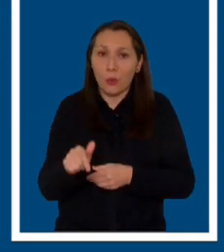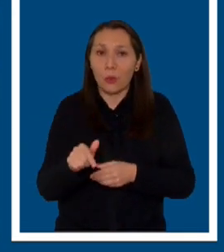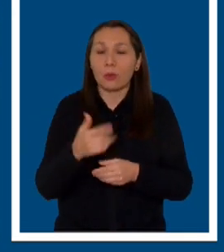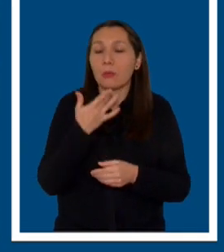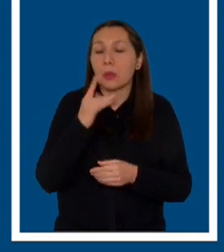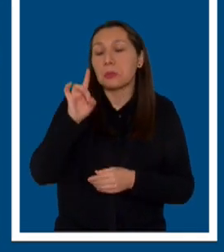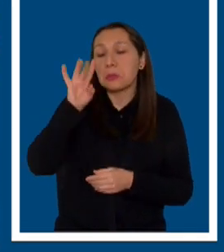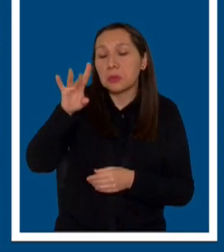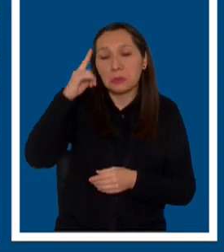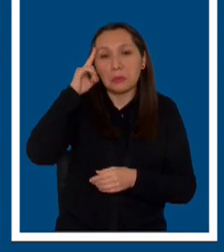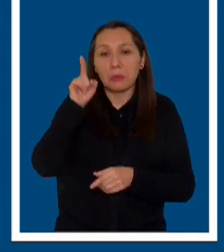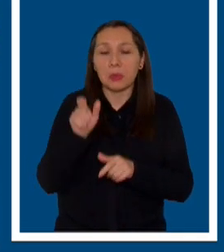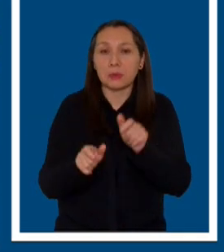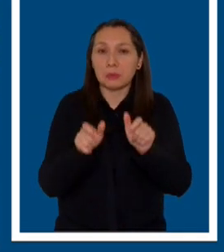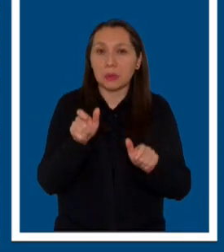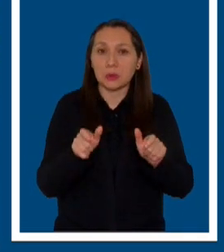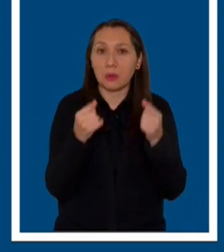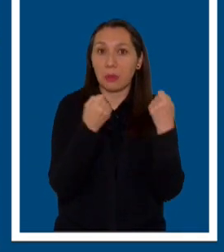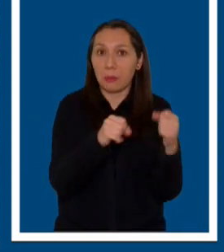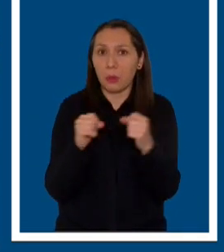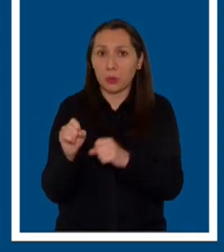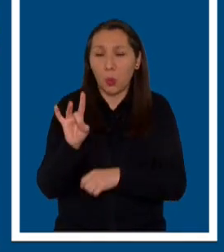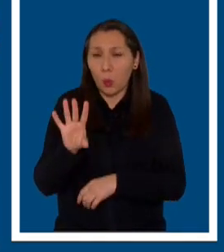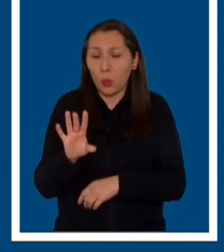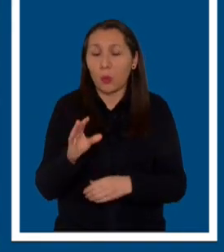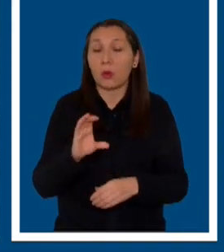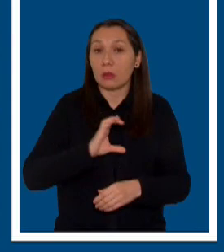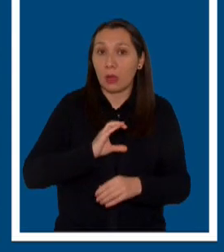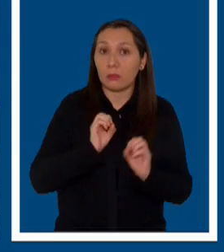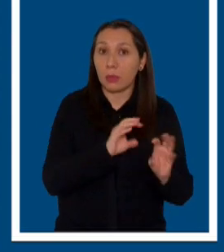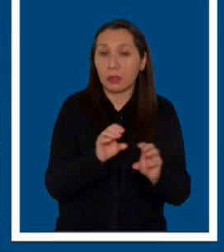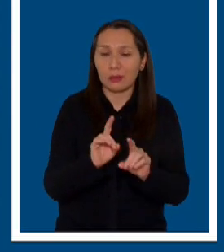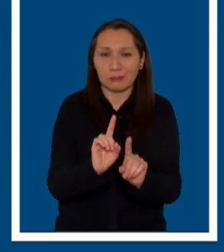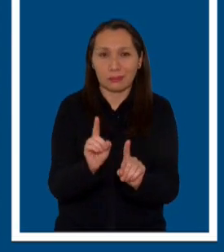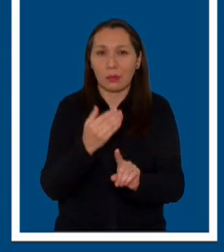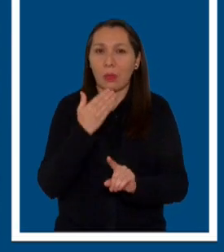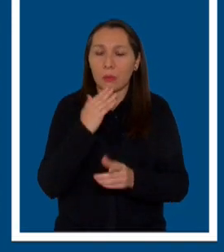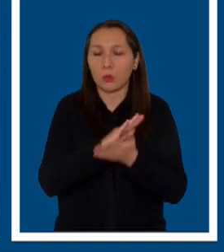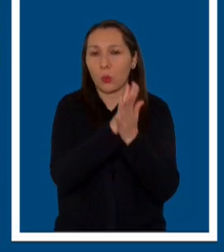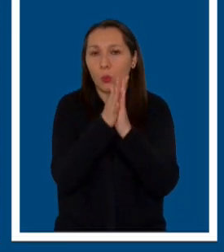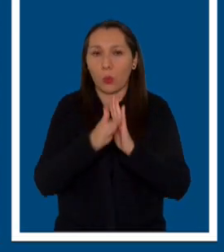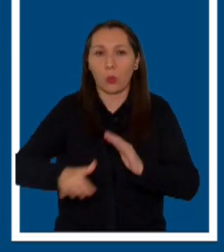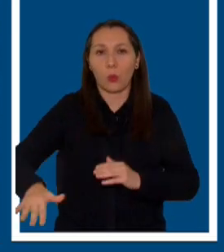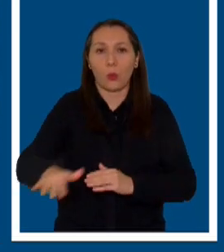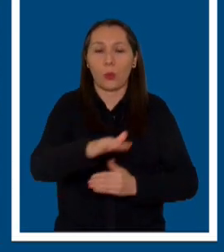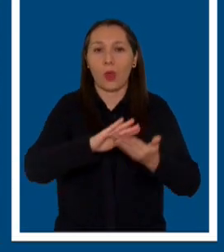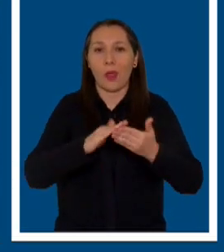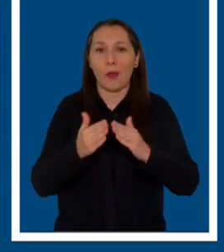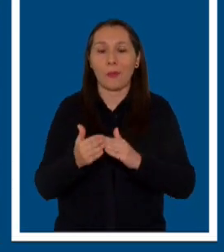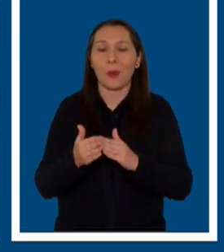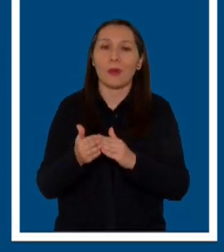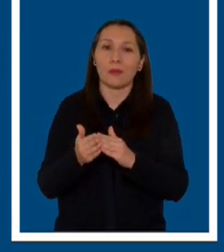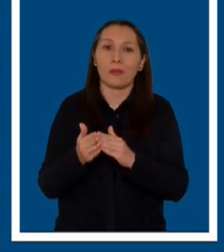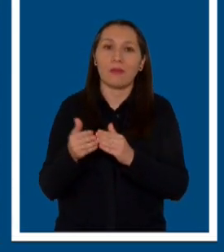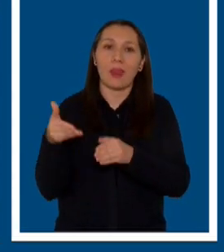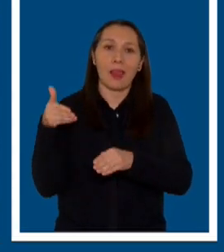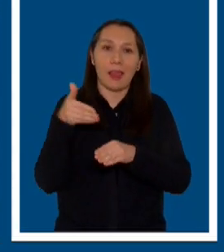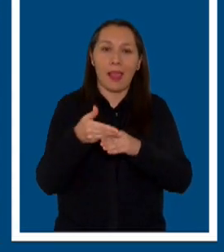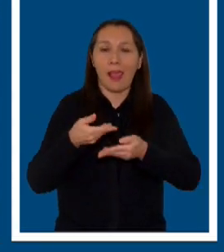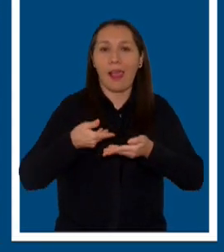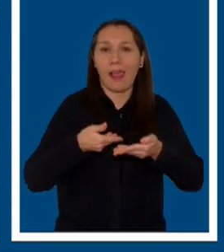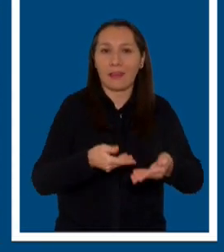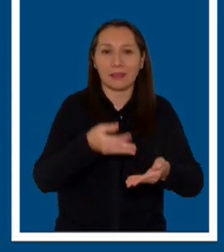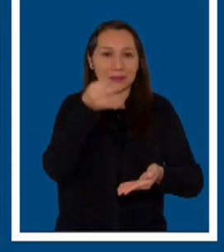para deportistas y entrenadores sino también para toda la comunidad que nos va a visitar